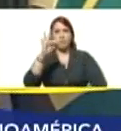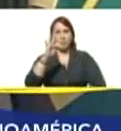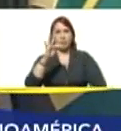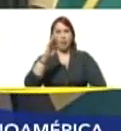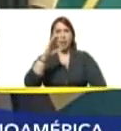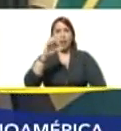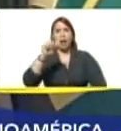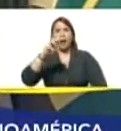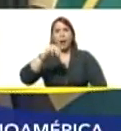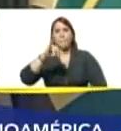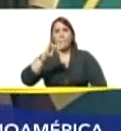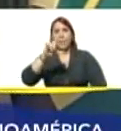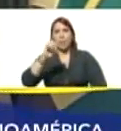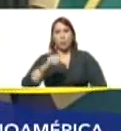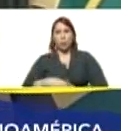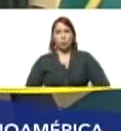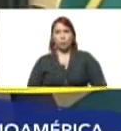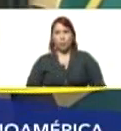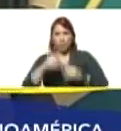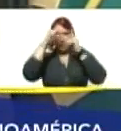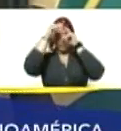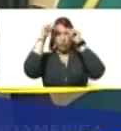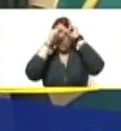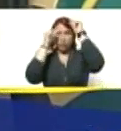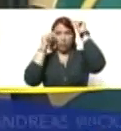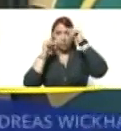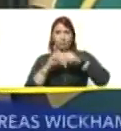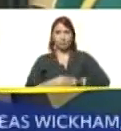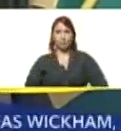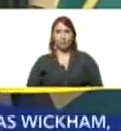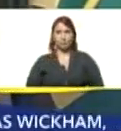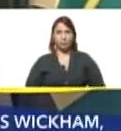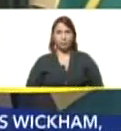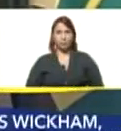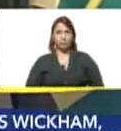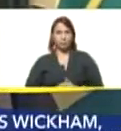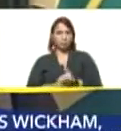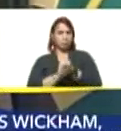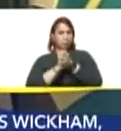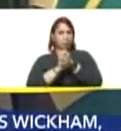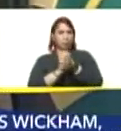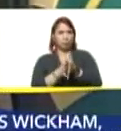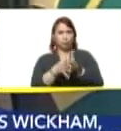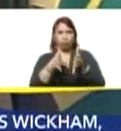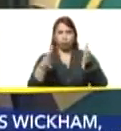Camilo, del Che. Es muy grande la amistad con todo el Caribe.